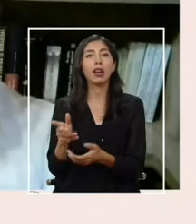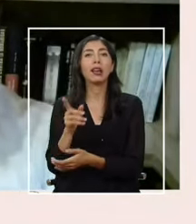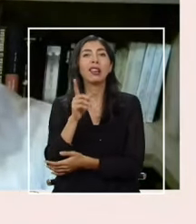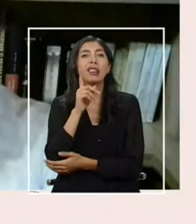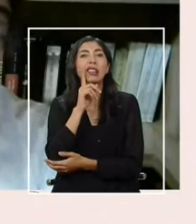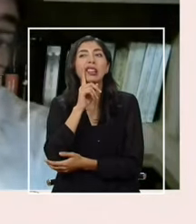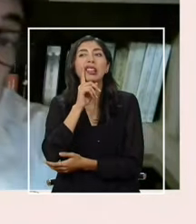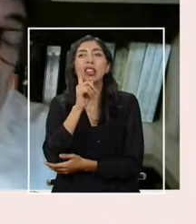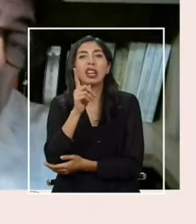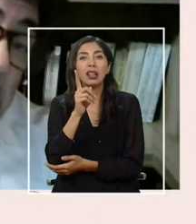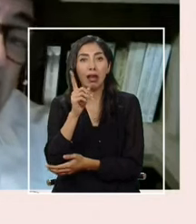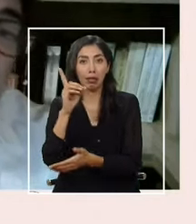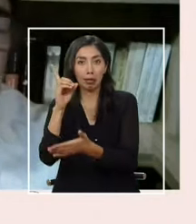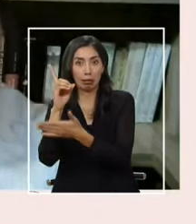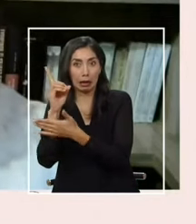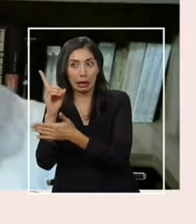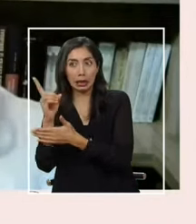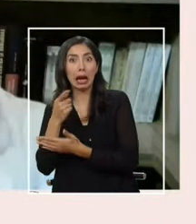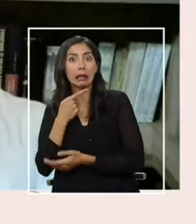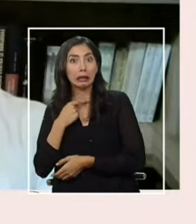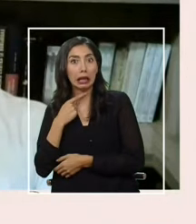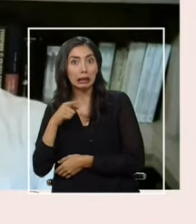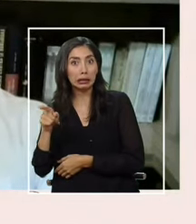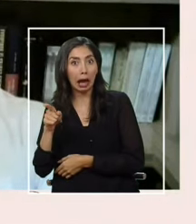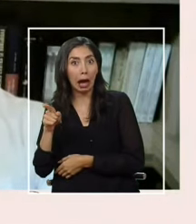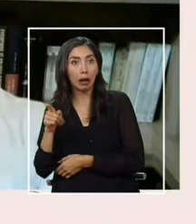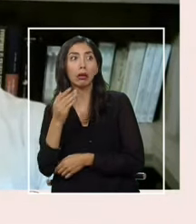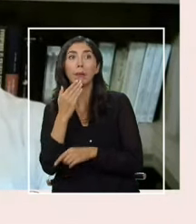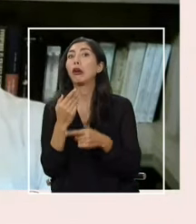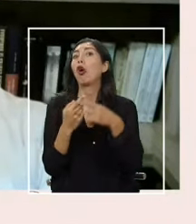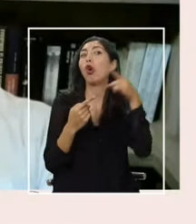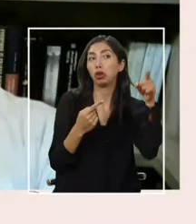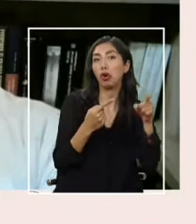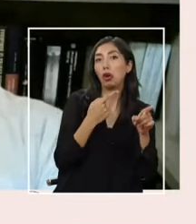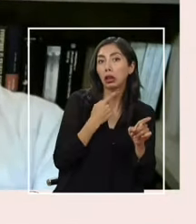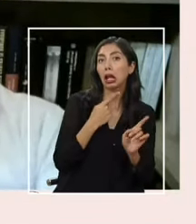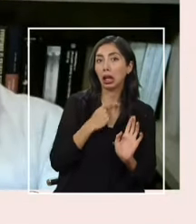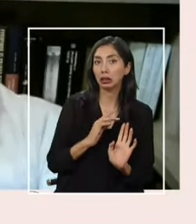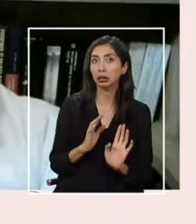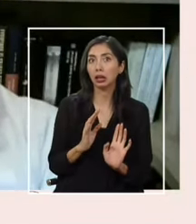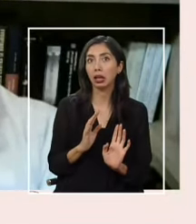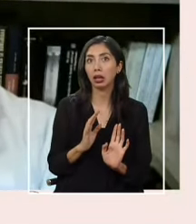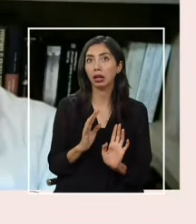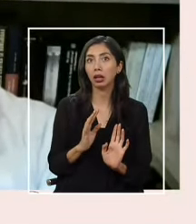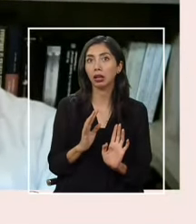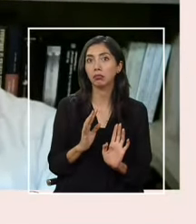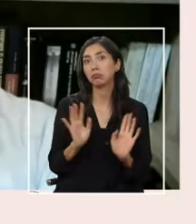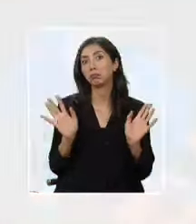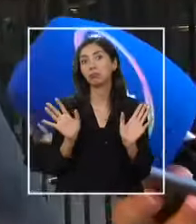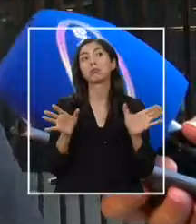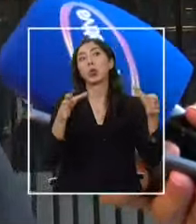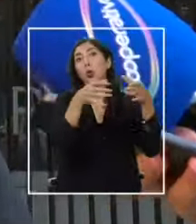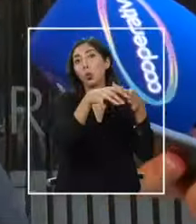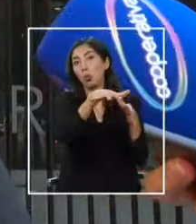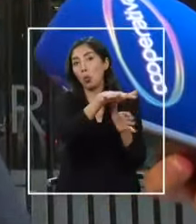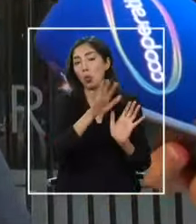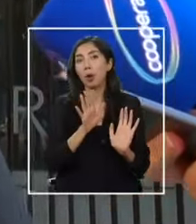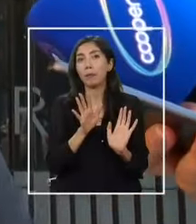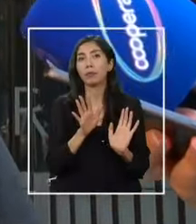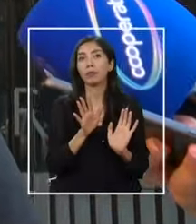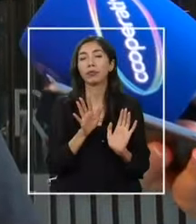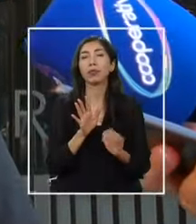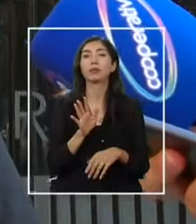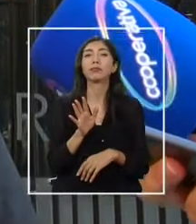estar interesado? ¿La derecha? Bien, pero también podrían haber otros interesados, incluso dentro del conglomerado. Seguir